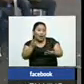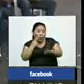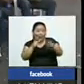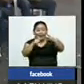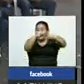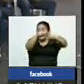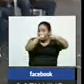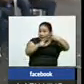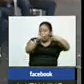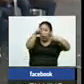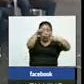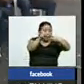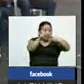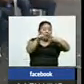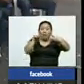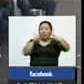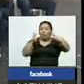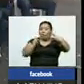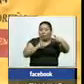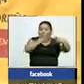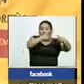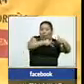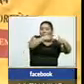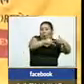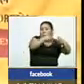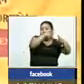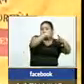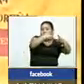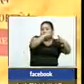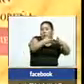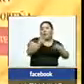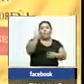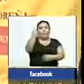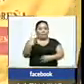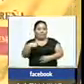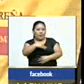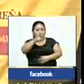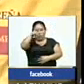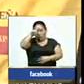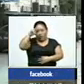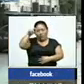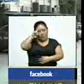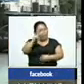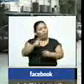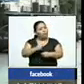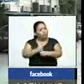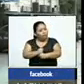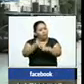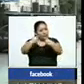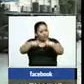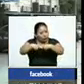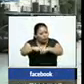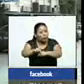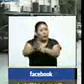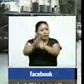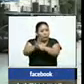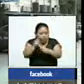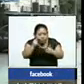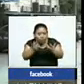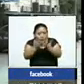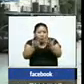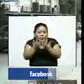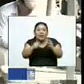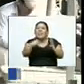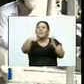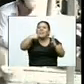casos que a la fecha se mantuvieron engavetados. El ministro de Trabajo aseguró que continuarán ejerciendo presión hasta dar con el paradero